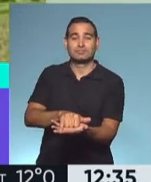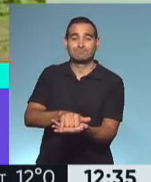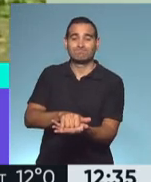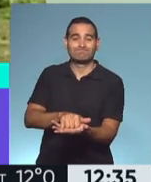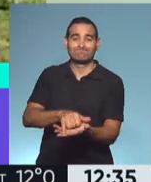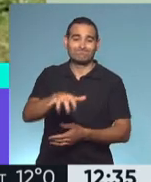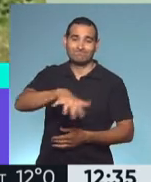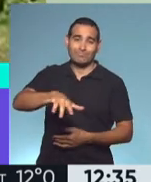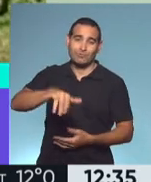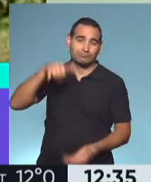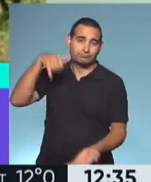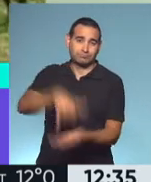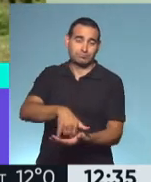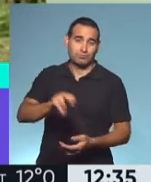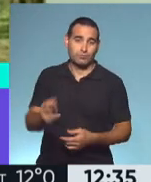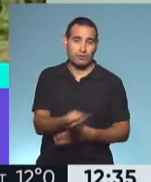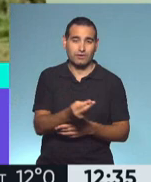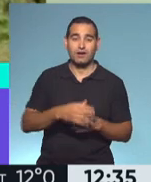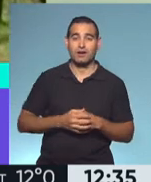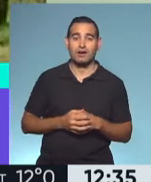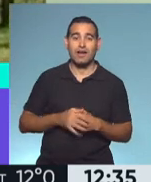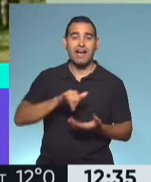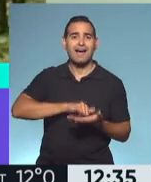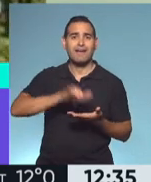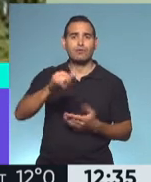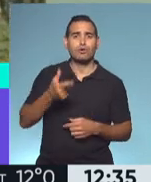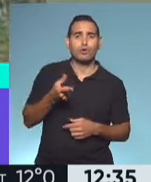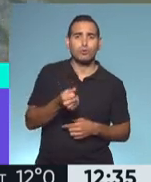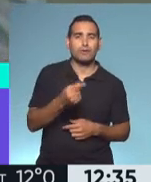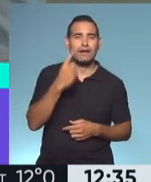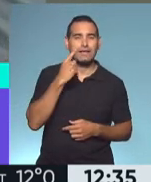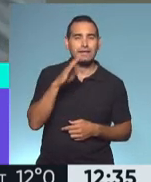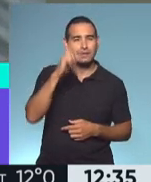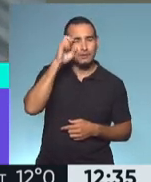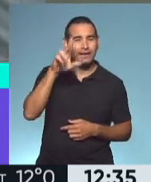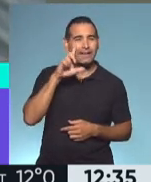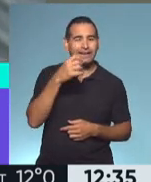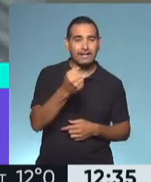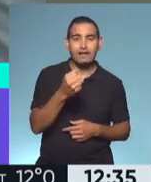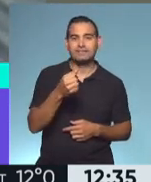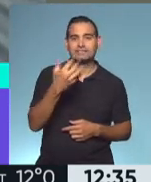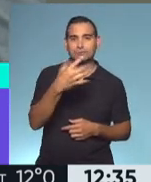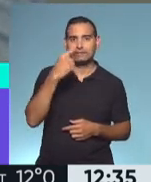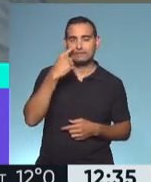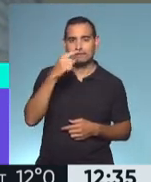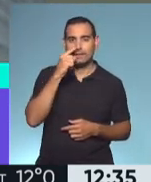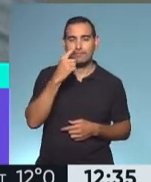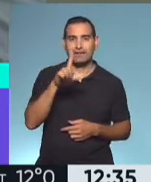hay sobrevivientes. Este avión fue comprado a Iberia, es un avión de 57.000 libras,